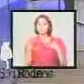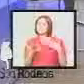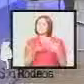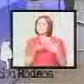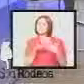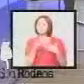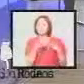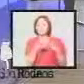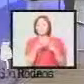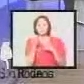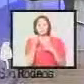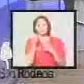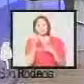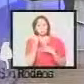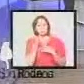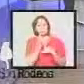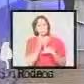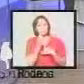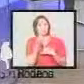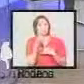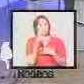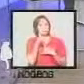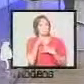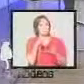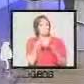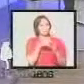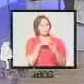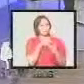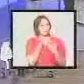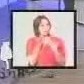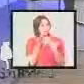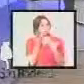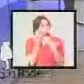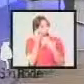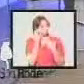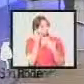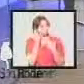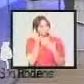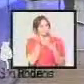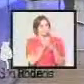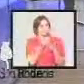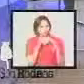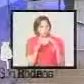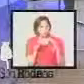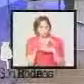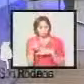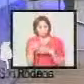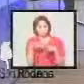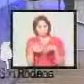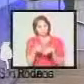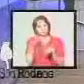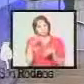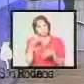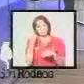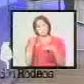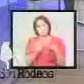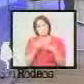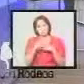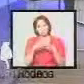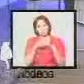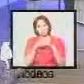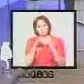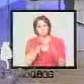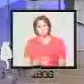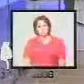del dinero, porque ahí solo son 5,000 para vivienda y otra parte para lo de los préstamos